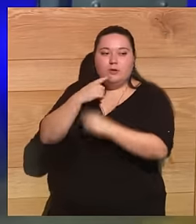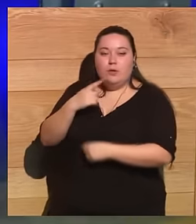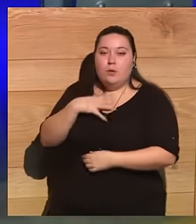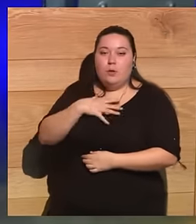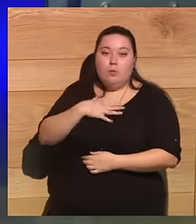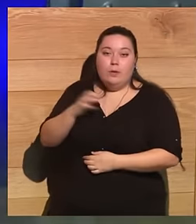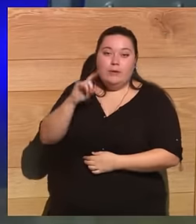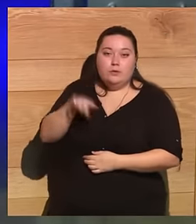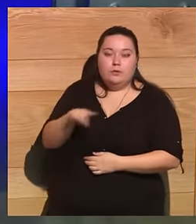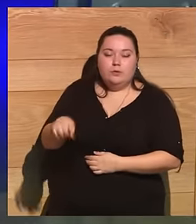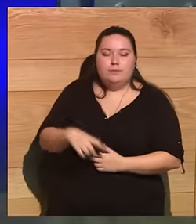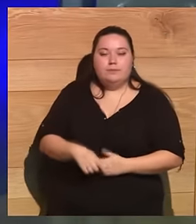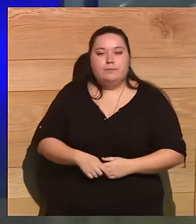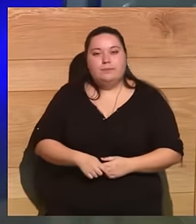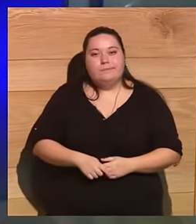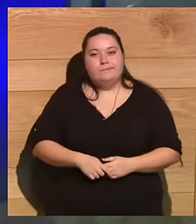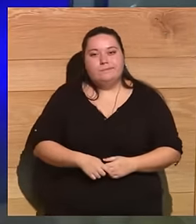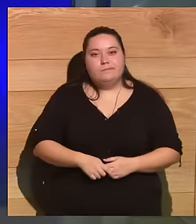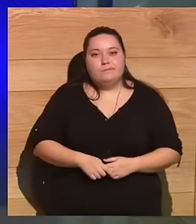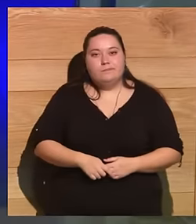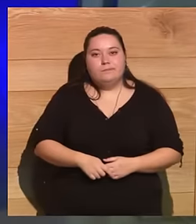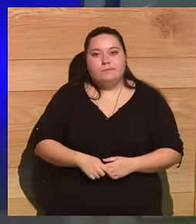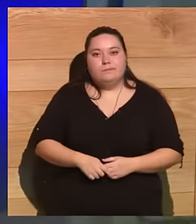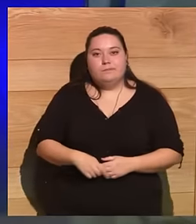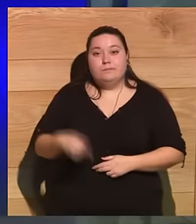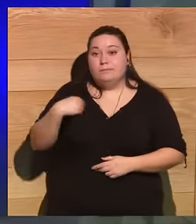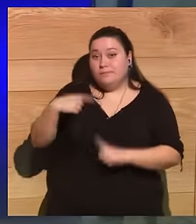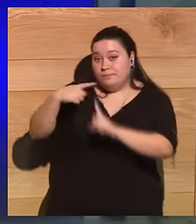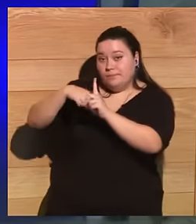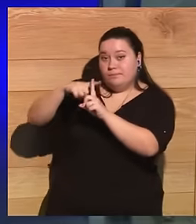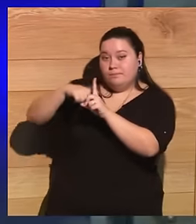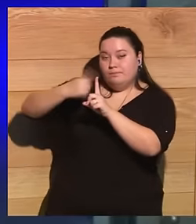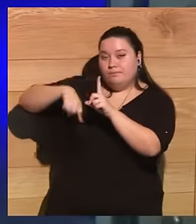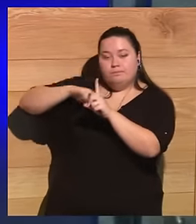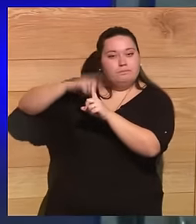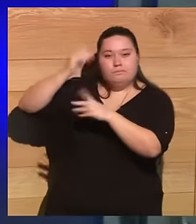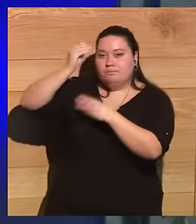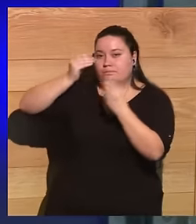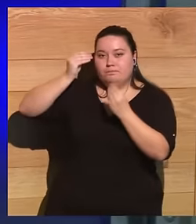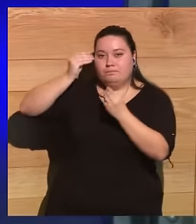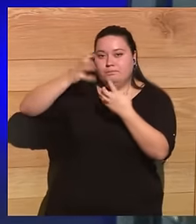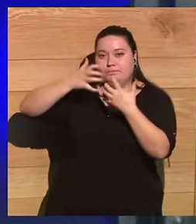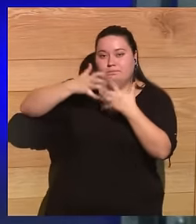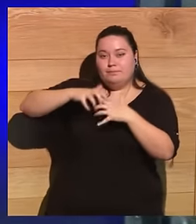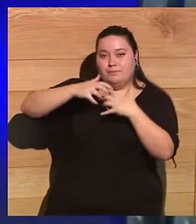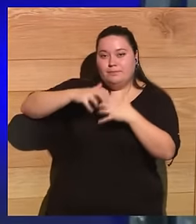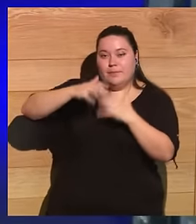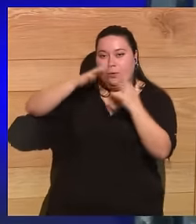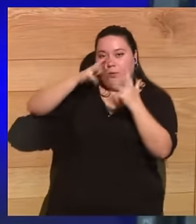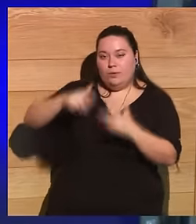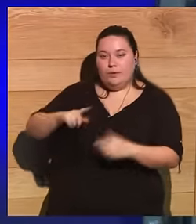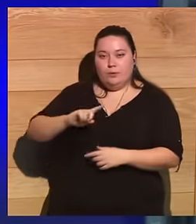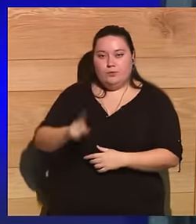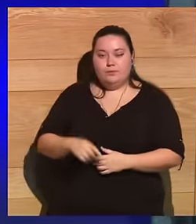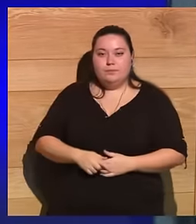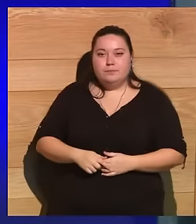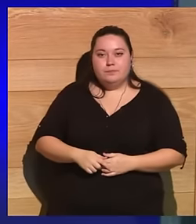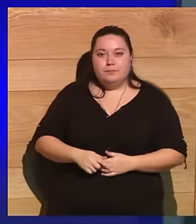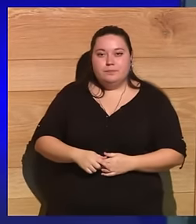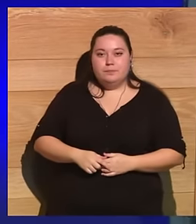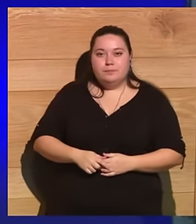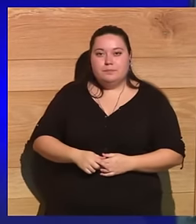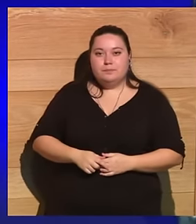no. Entonces, incluso a ese nivel, no tenemos que pensar en la mecánica cuántica. Es